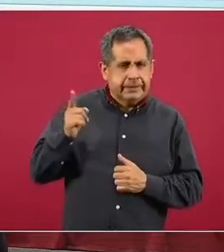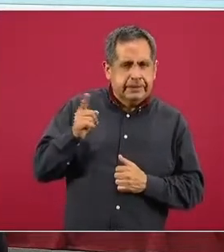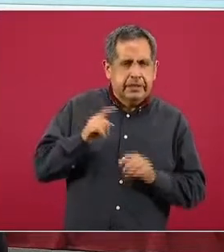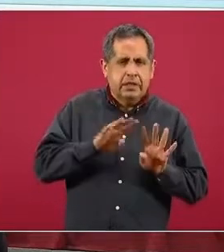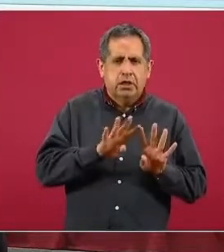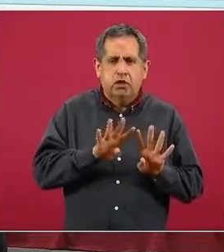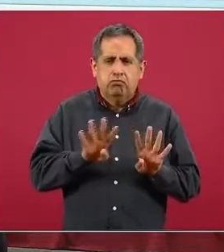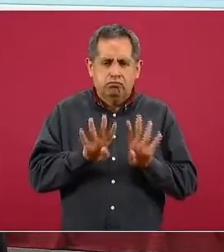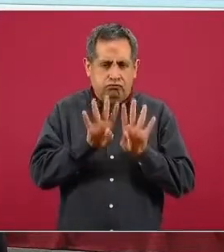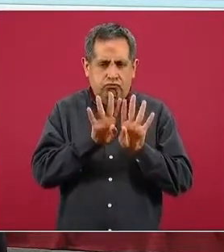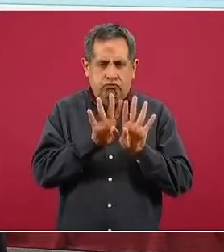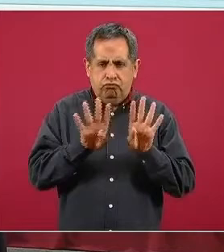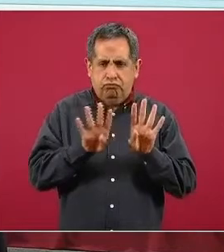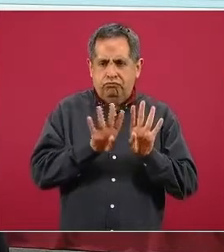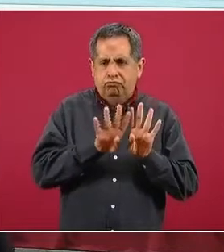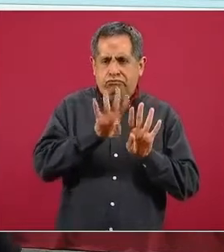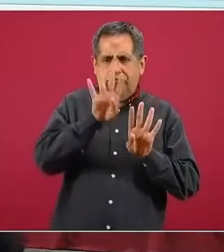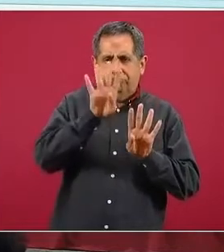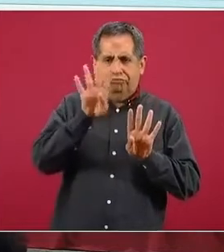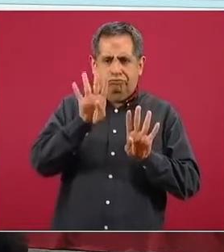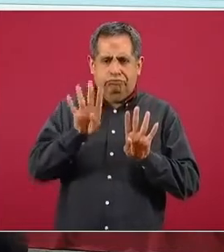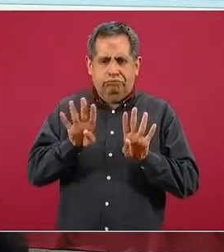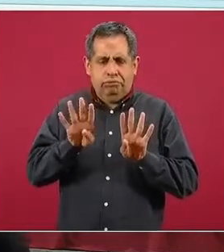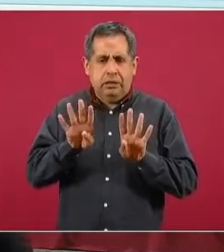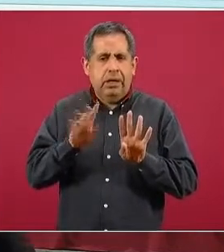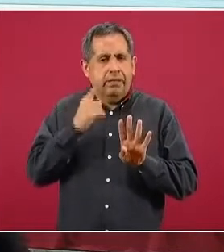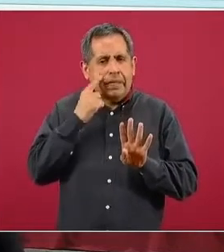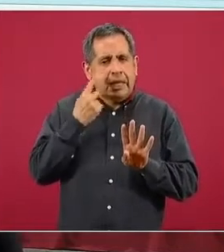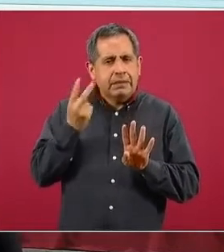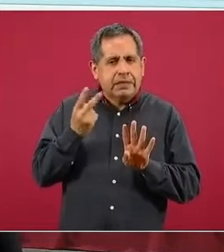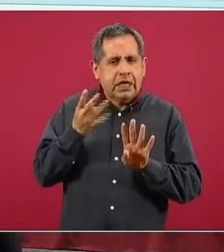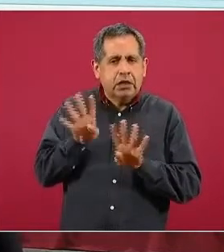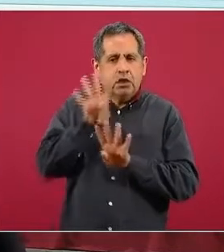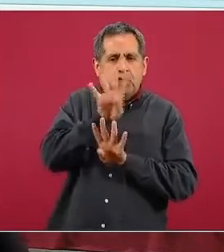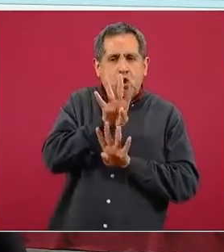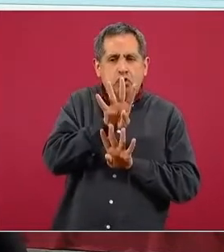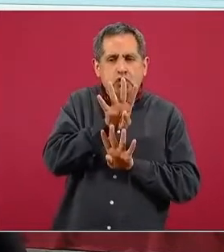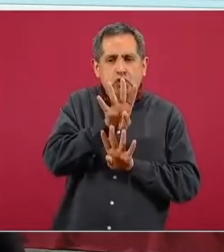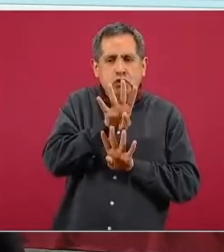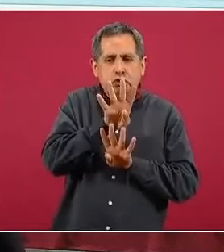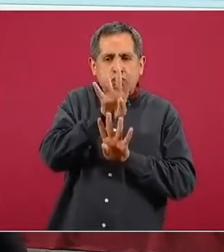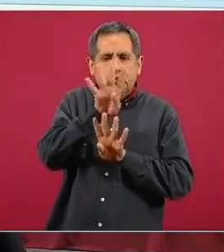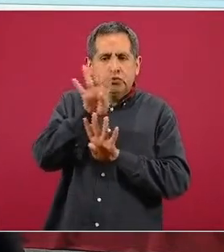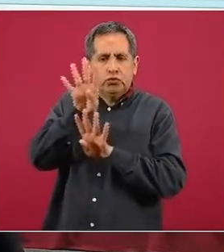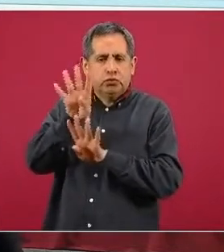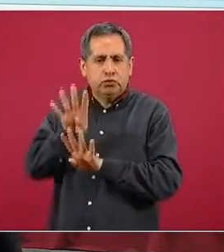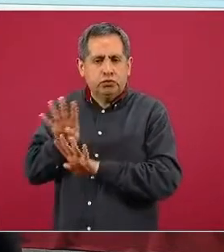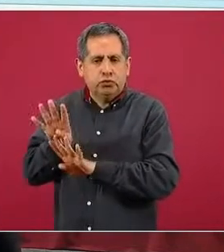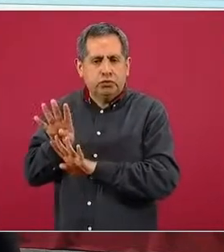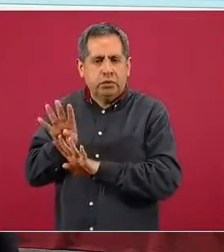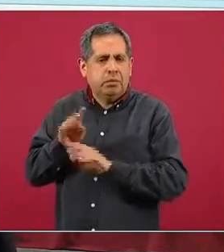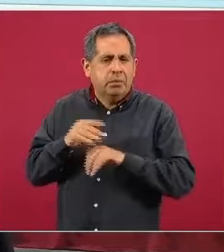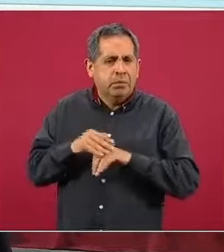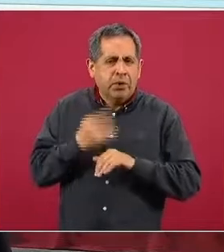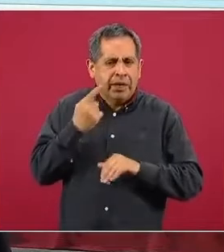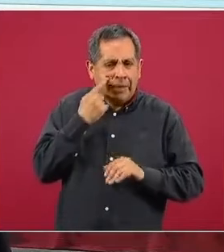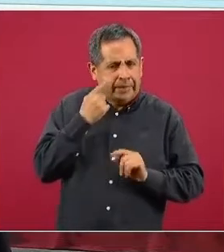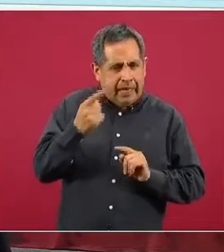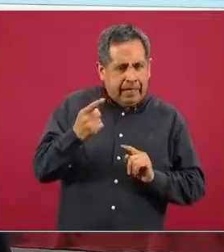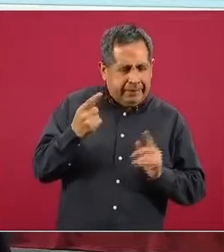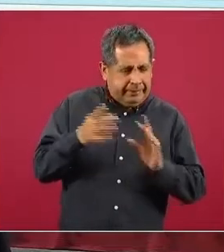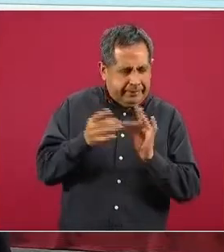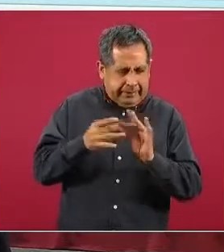por barras, en este caso barras apiladas, porque integran diferentes grupos, componentes en cada una de